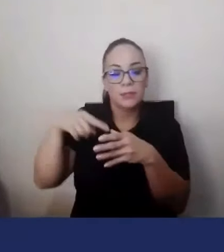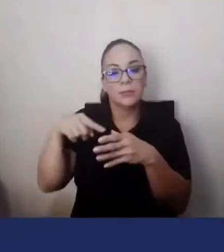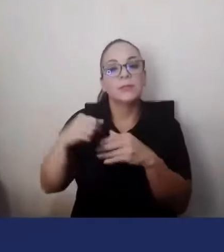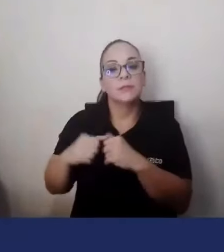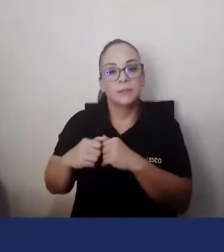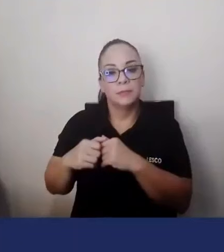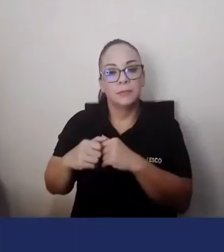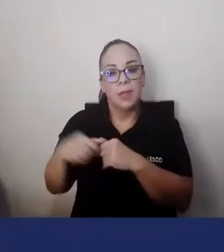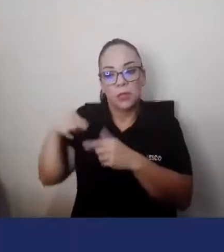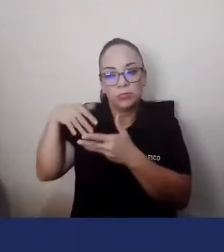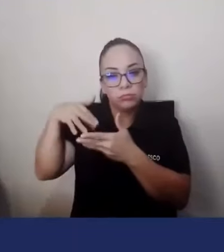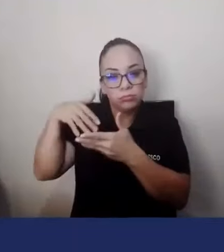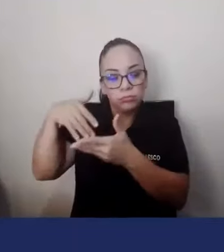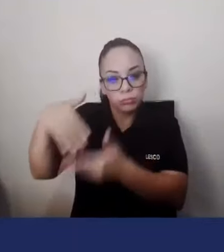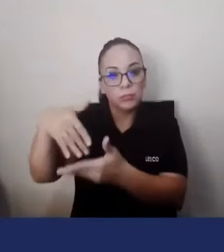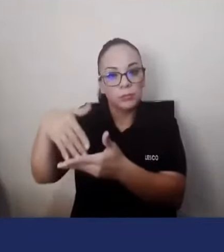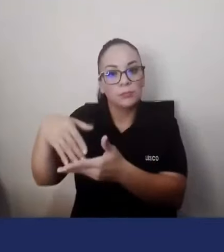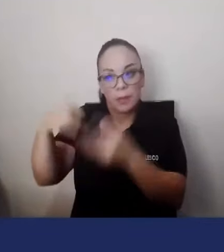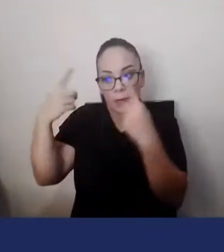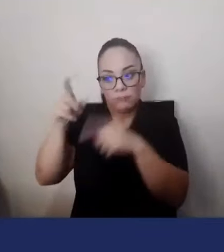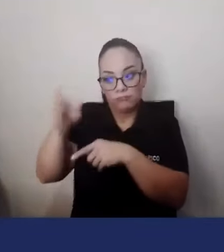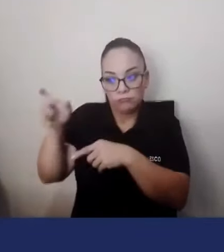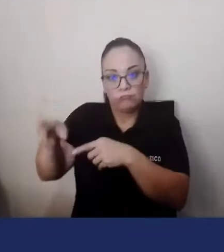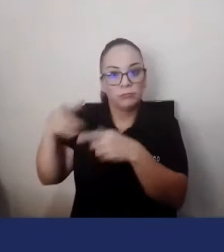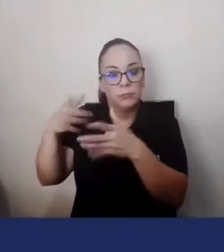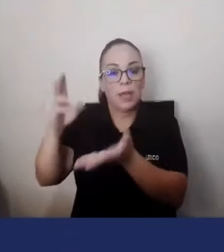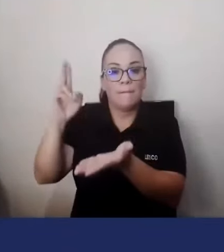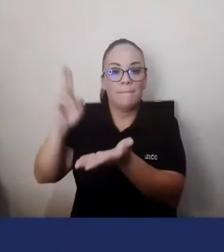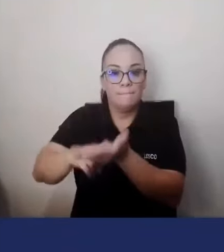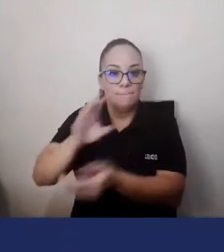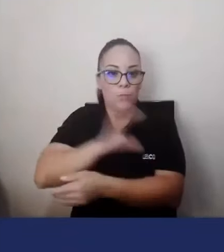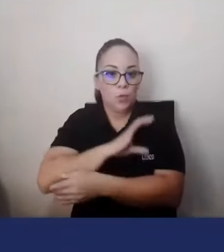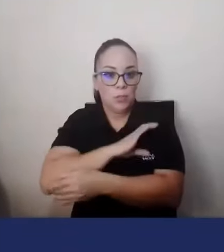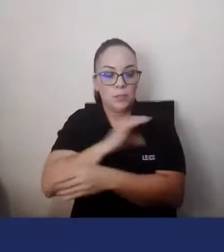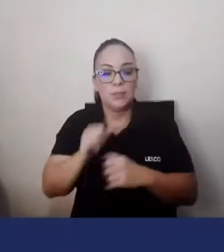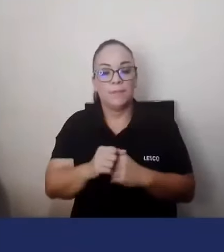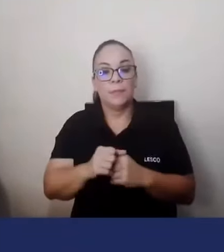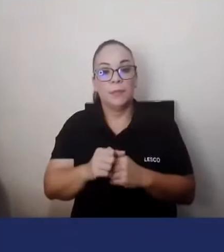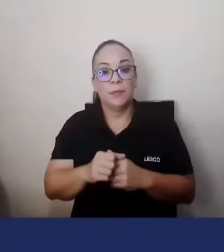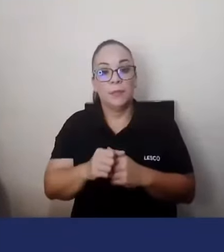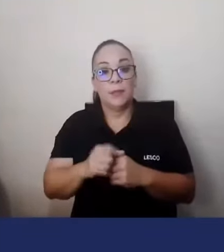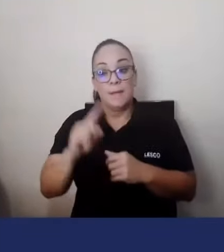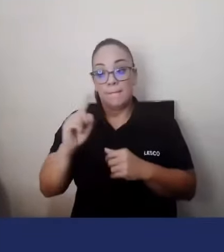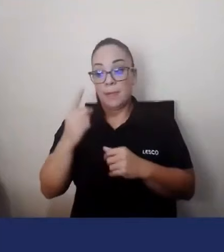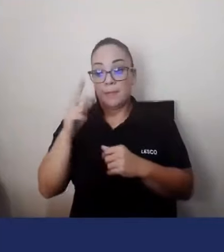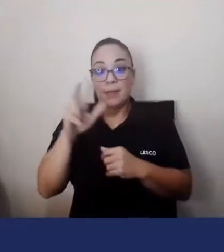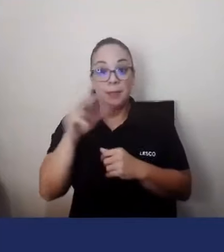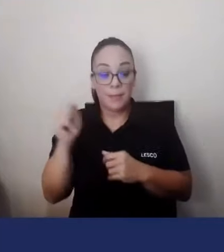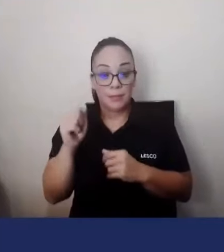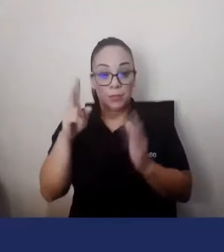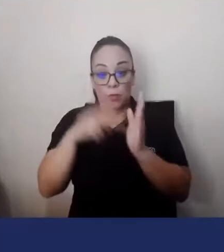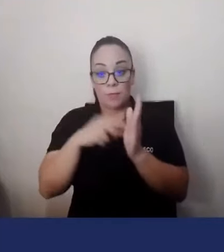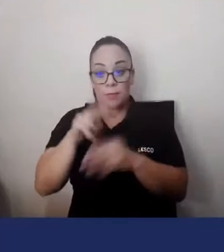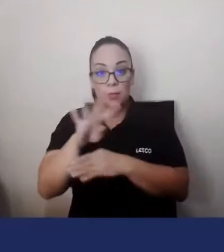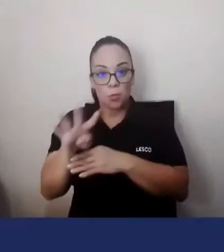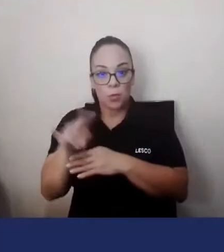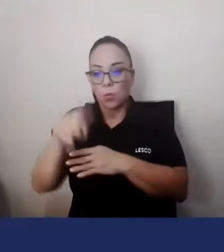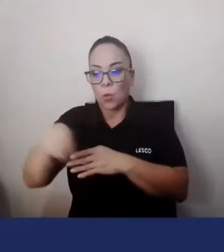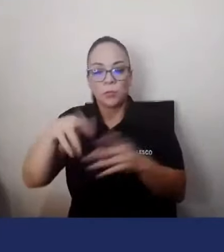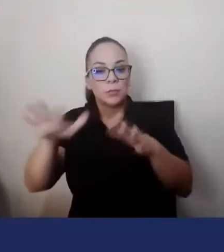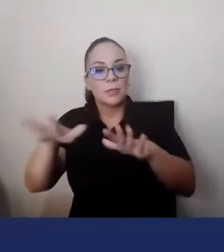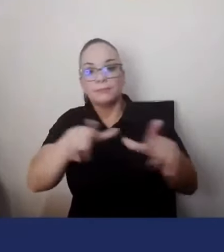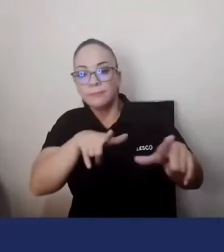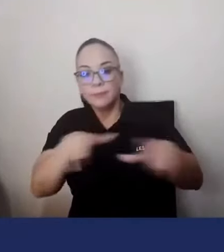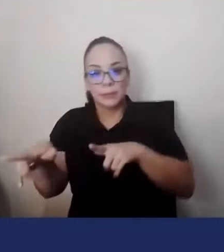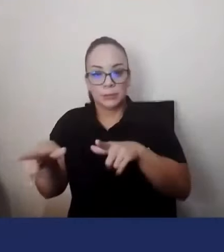curso de gestión policial, que a partir del año 24, en el primer trimestre, estarán integrándose a